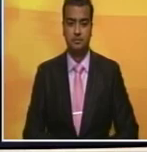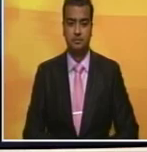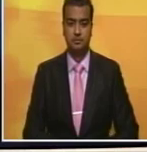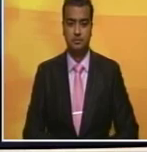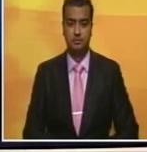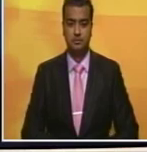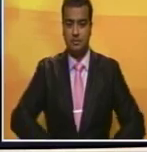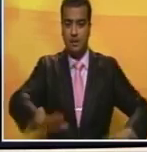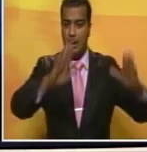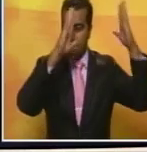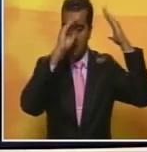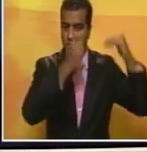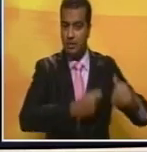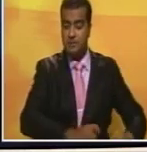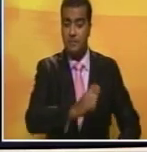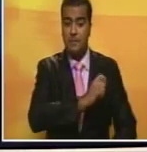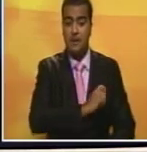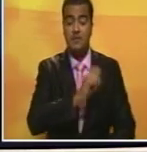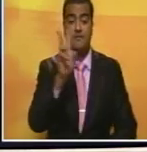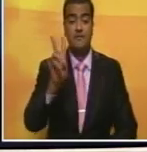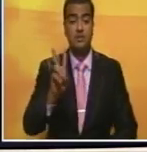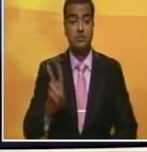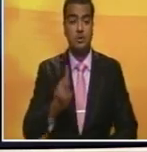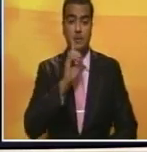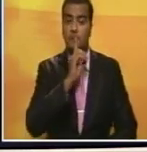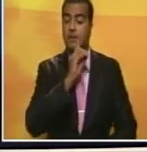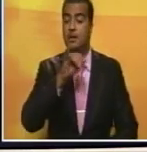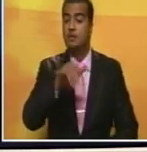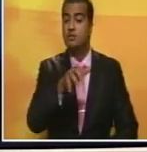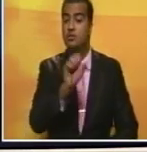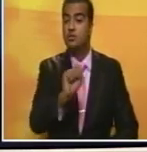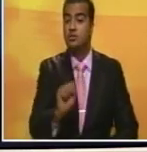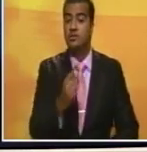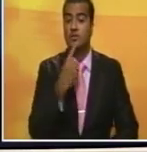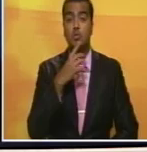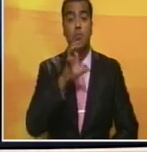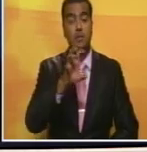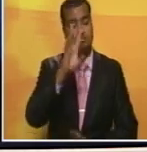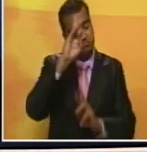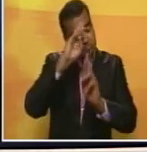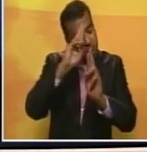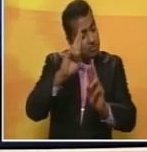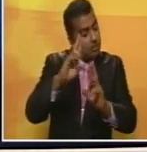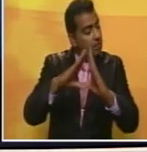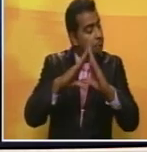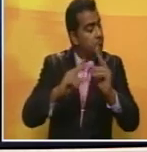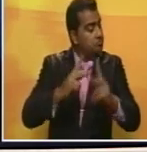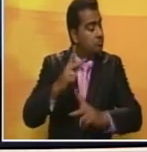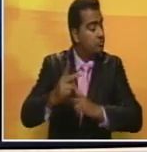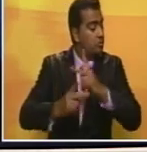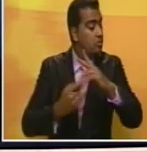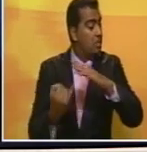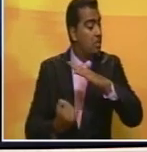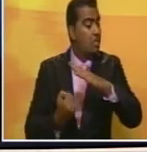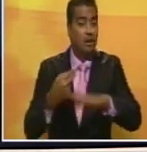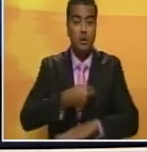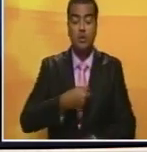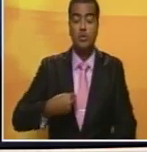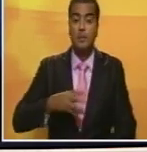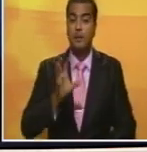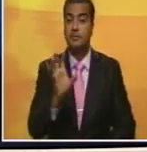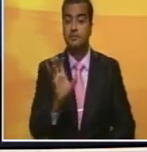El embajador de España en Venezuela, Jesús Silva, afirmó que su país respeta todos los procesos internos de nuestro